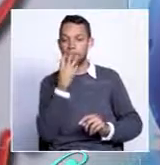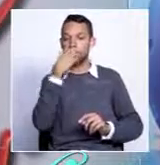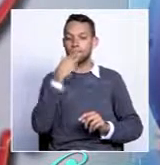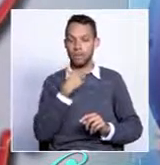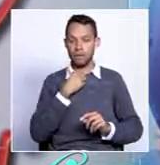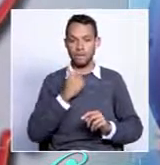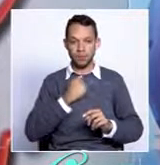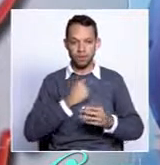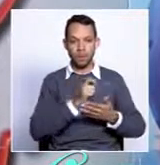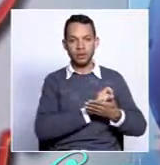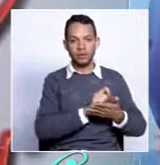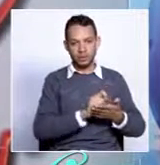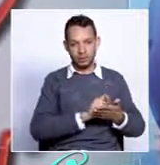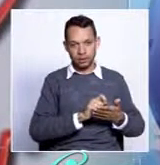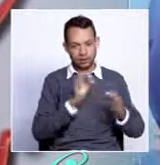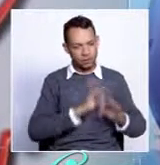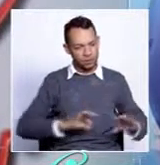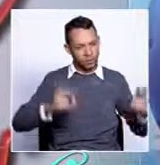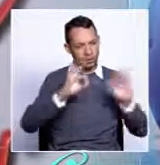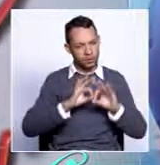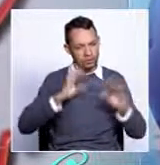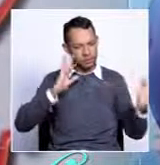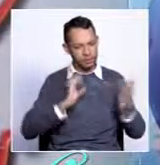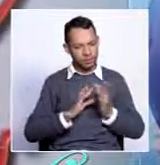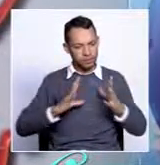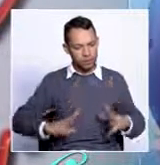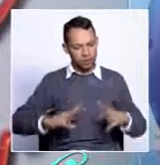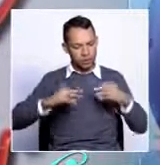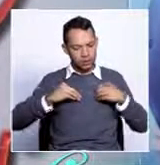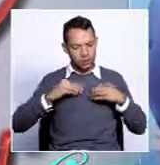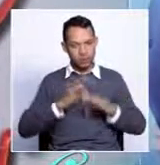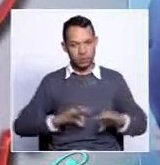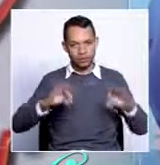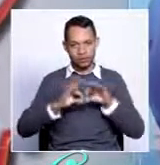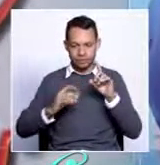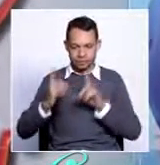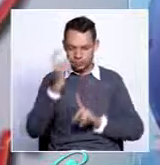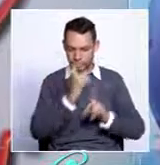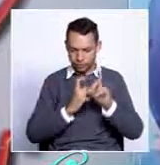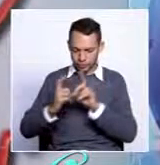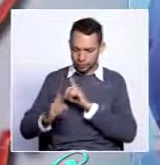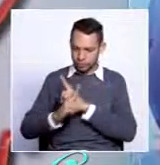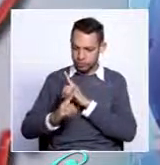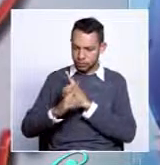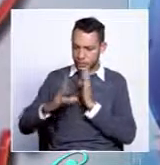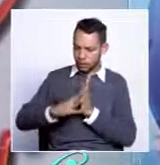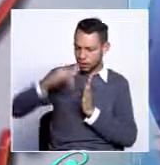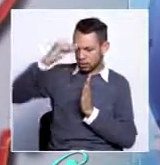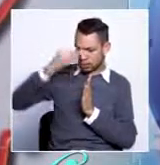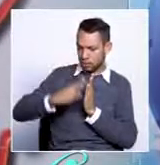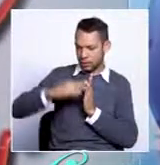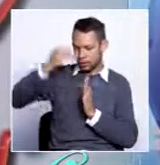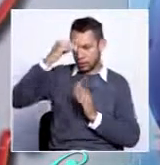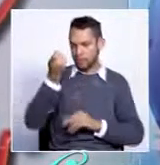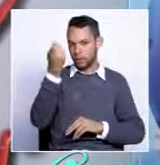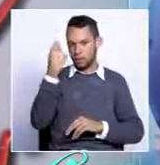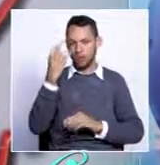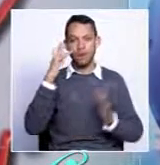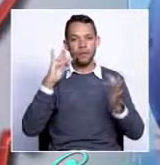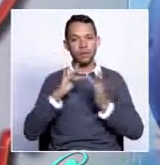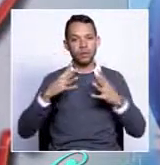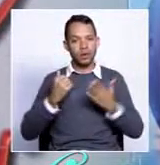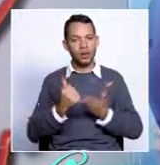les escribo por qué son tan importantes que bien vale la pena que los analicemos que aprendamos de ellos que